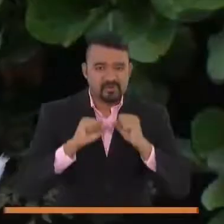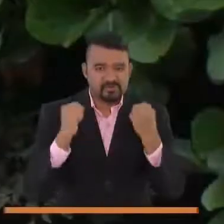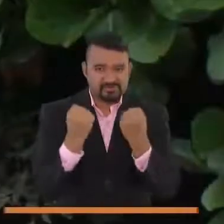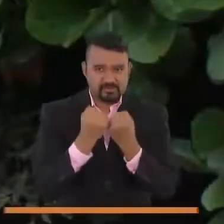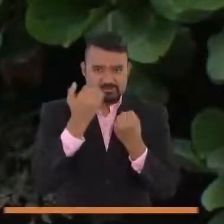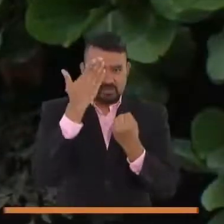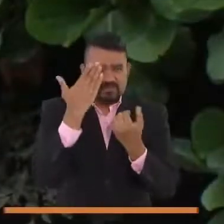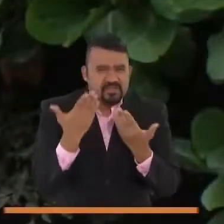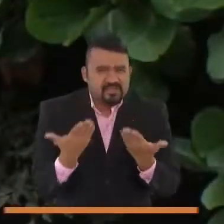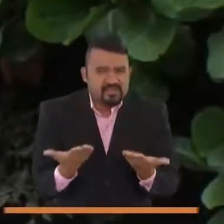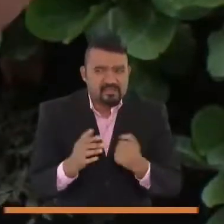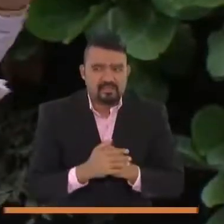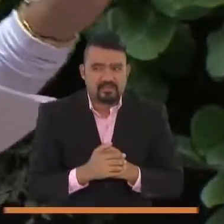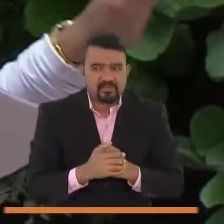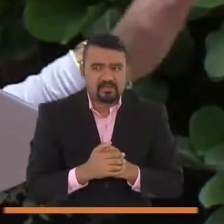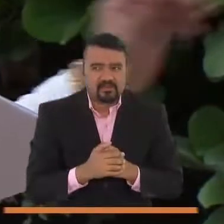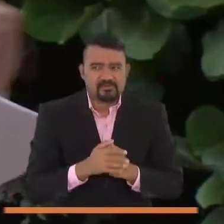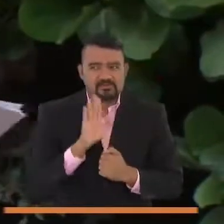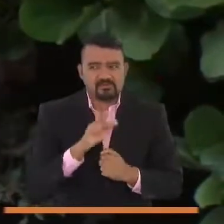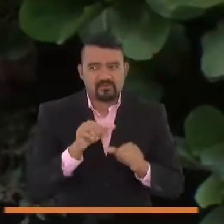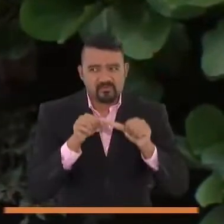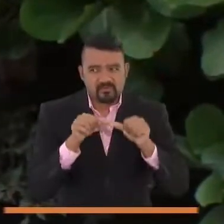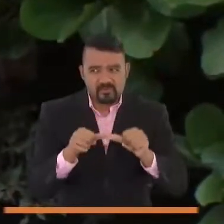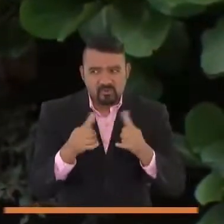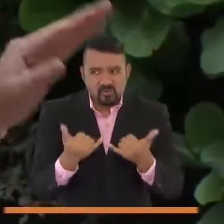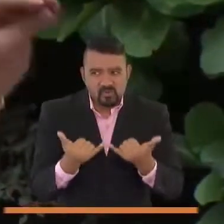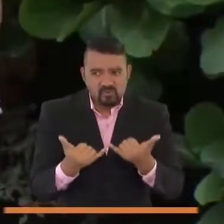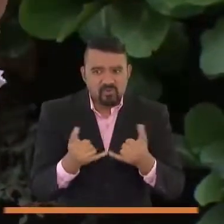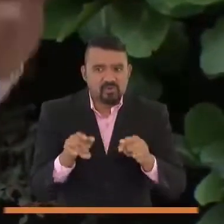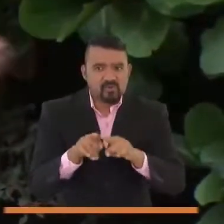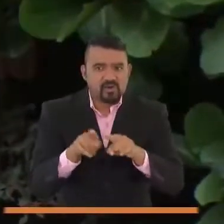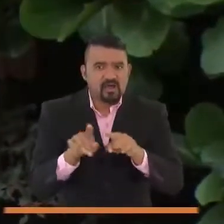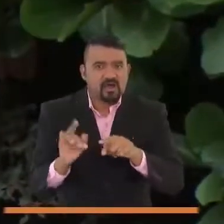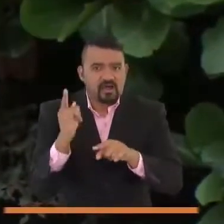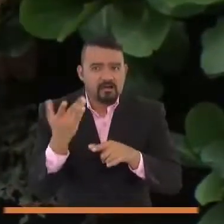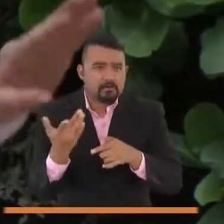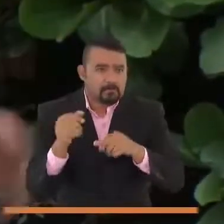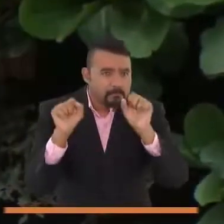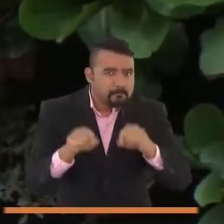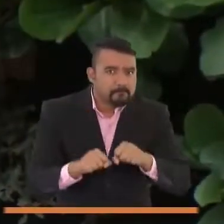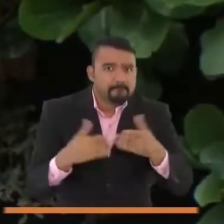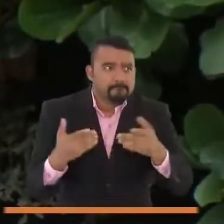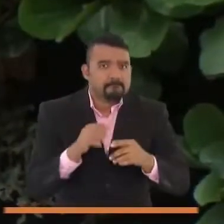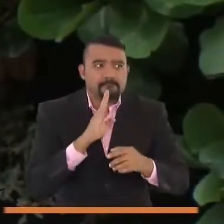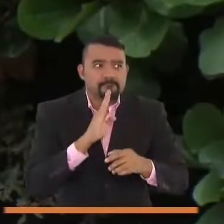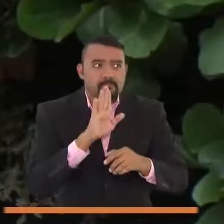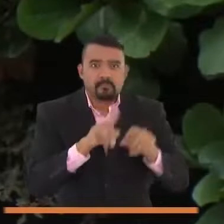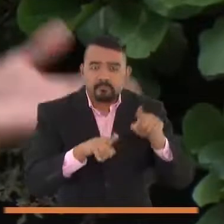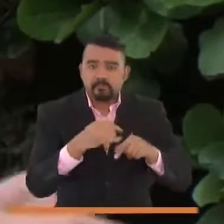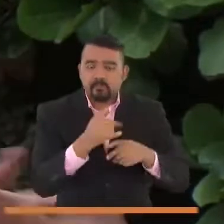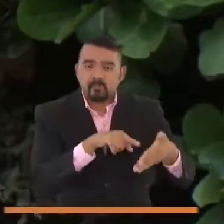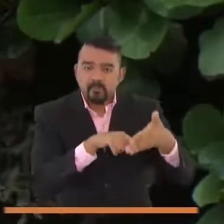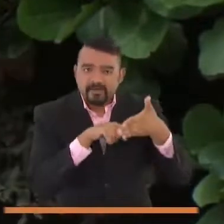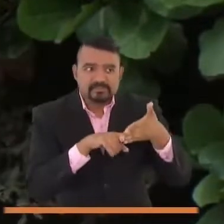la comunidad con la inauguración de esta obra, y ahorita hablamos con usted, alcalde, de alumbrado, no se me acelere, y ahorita hablamos con el secretario